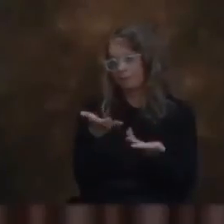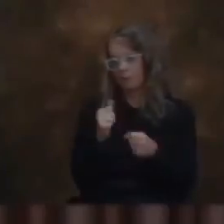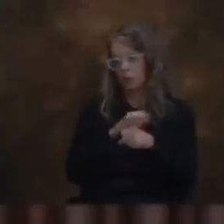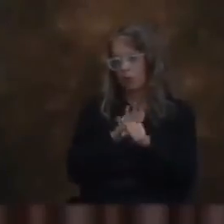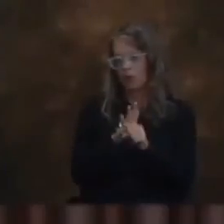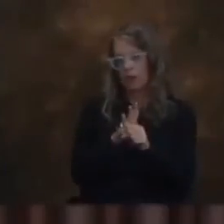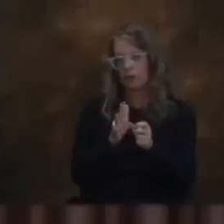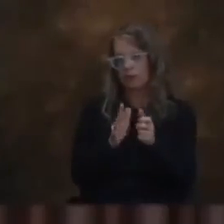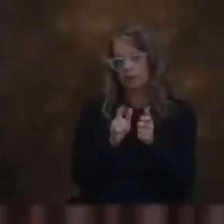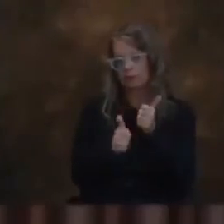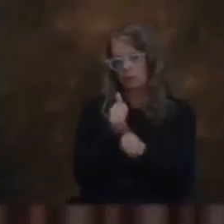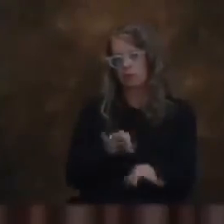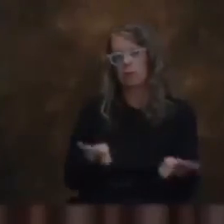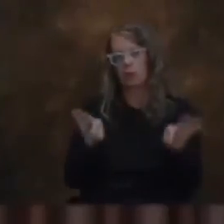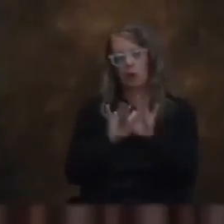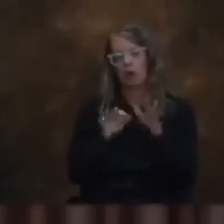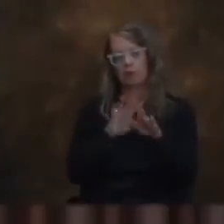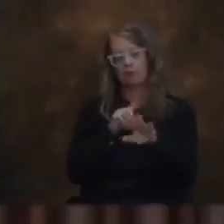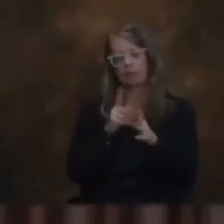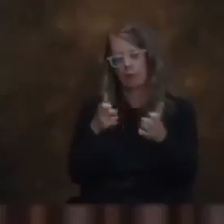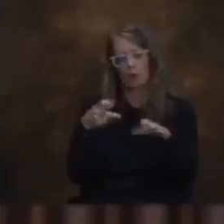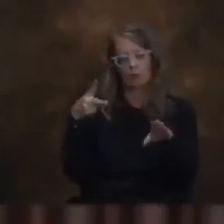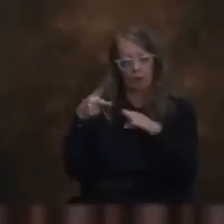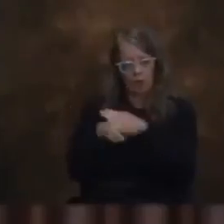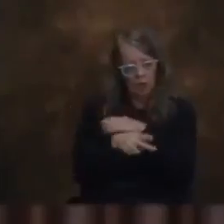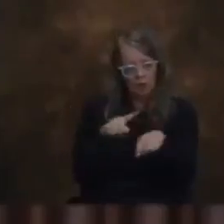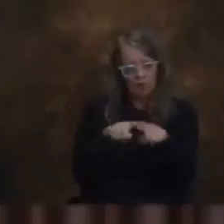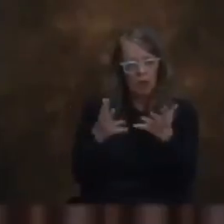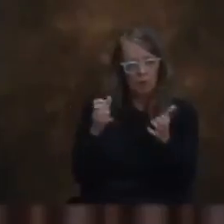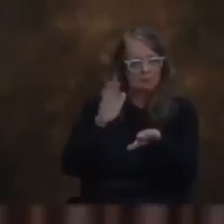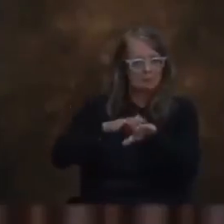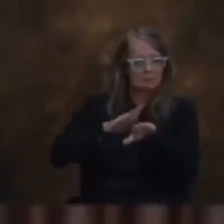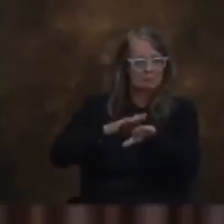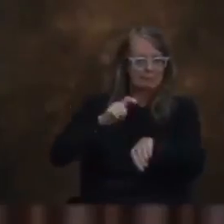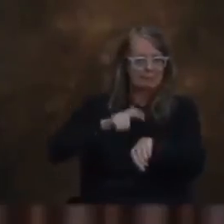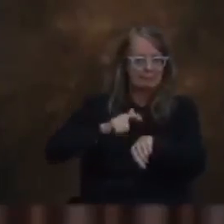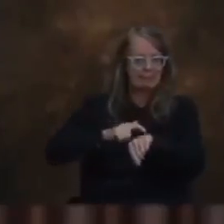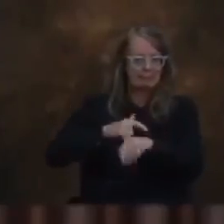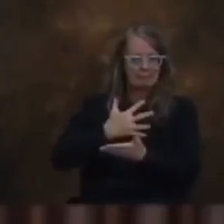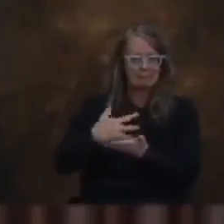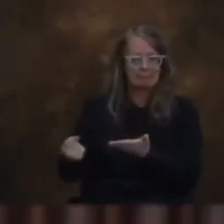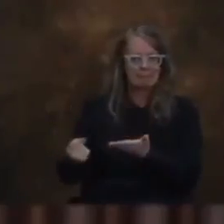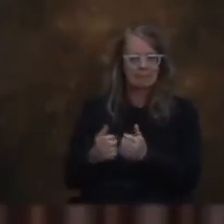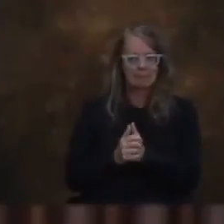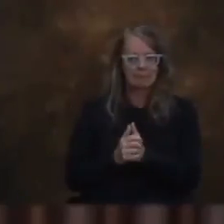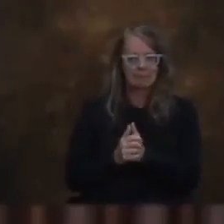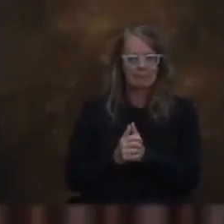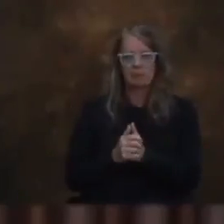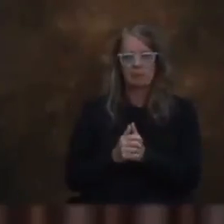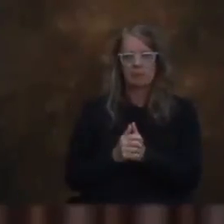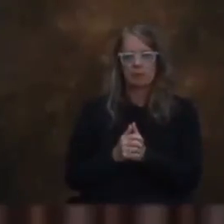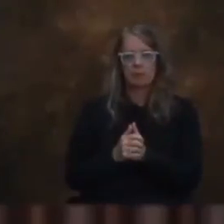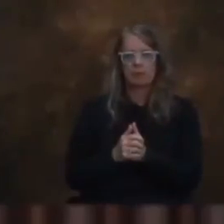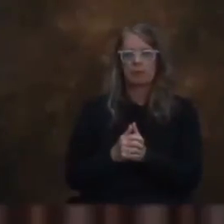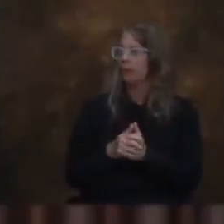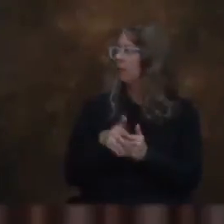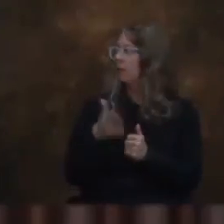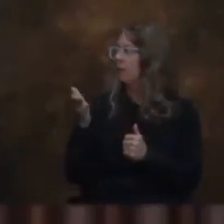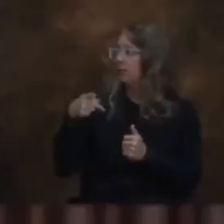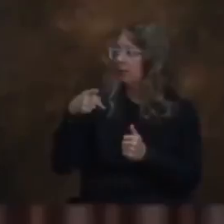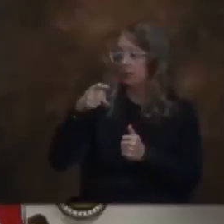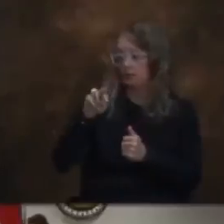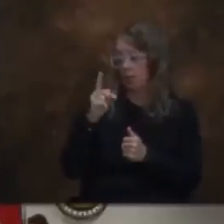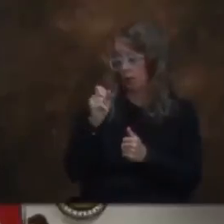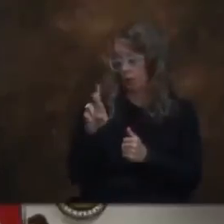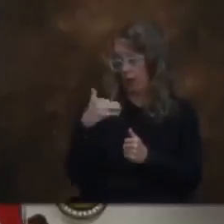reconocer que vamos vamos atrasados con nuestra agenda tengo una resolución que tiene que ver con las vacunas de kobe